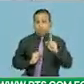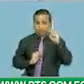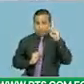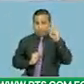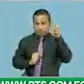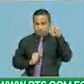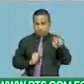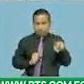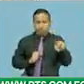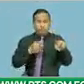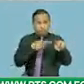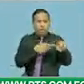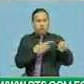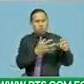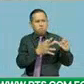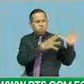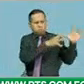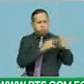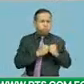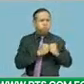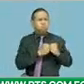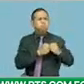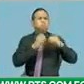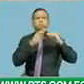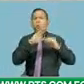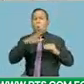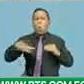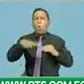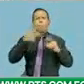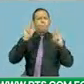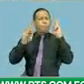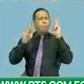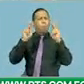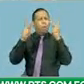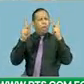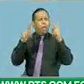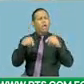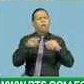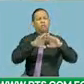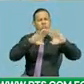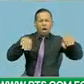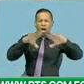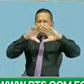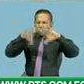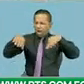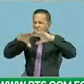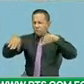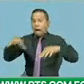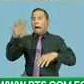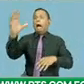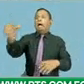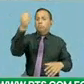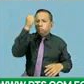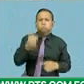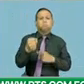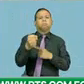realizamos varios allanamientos en el distrito Portete, logrando a la aprehensión de otra persona, quien